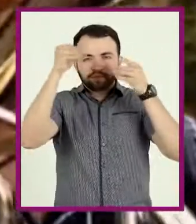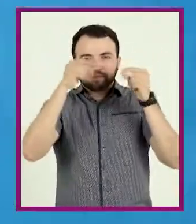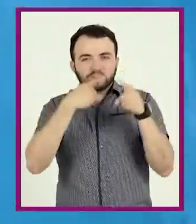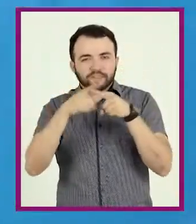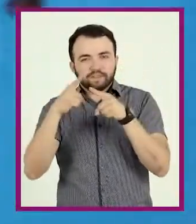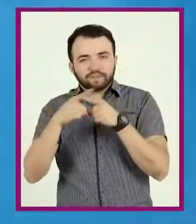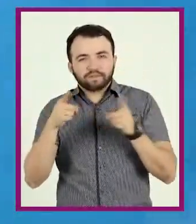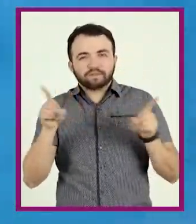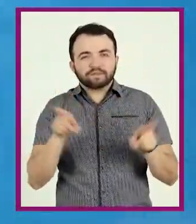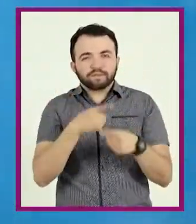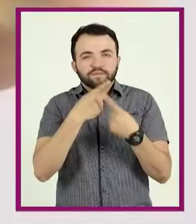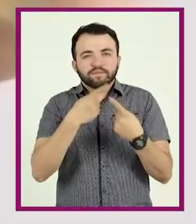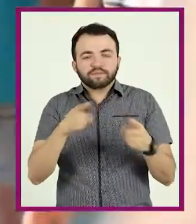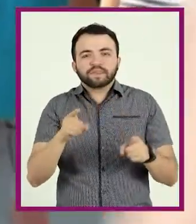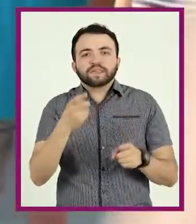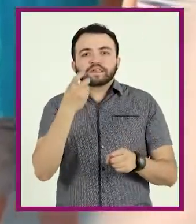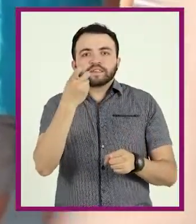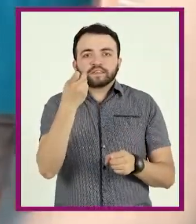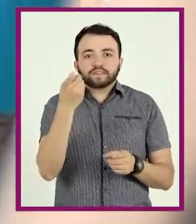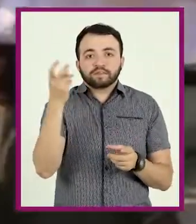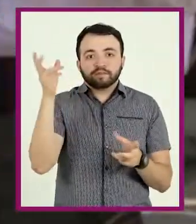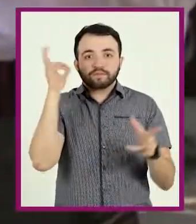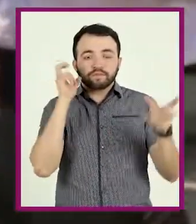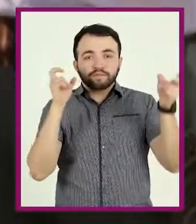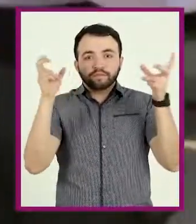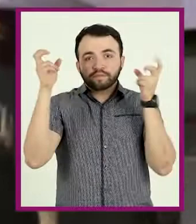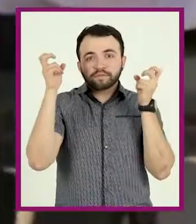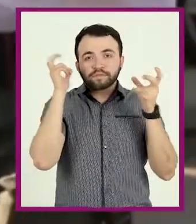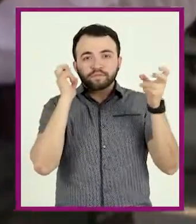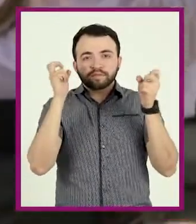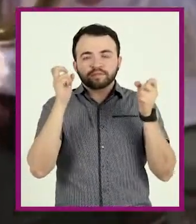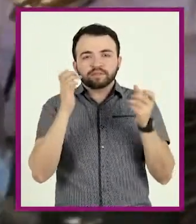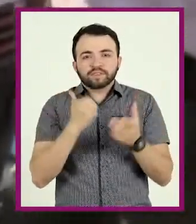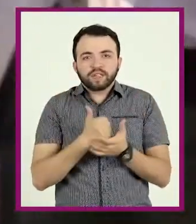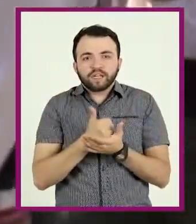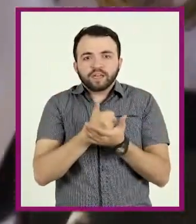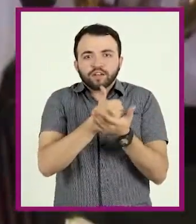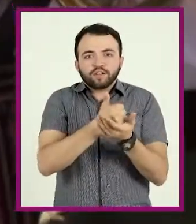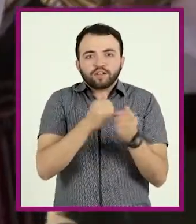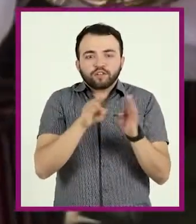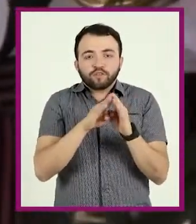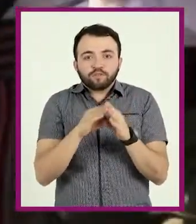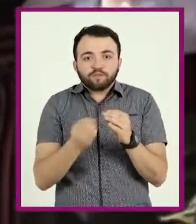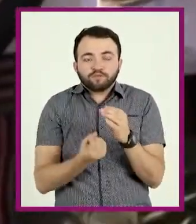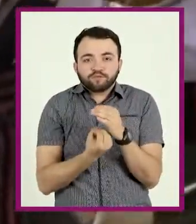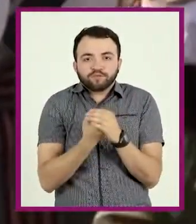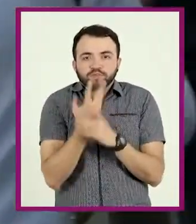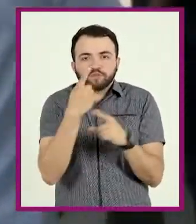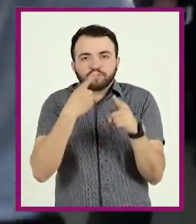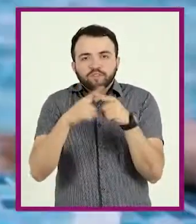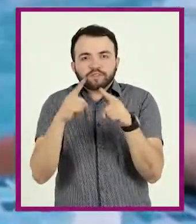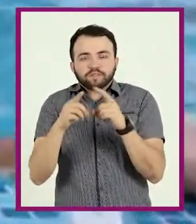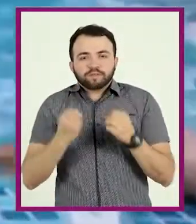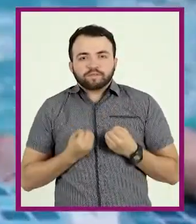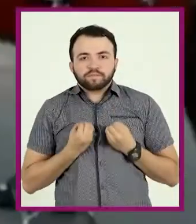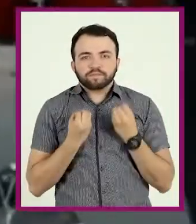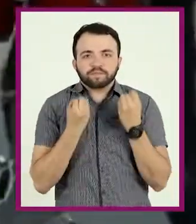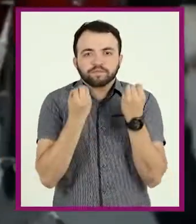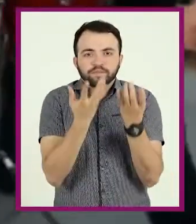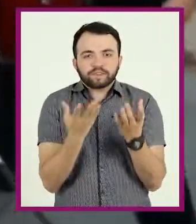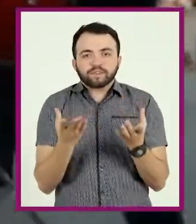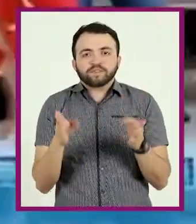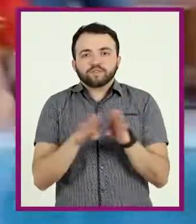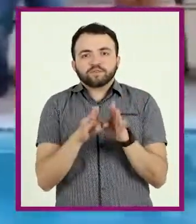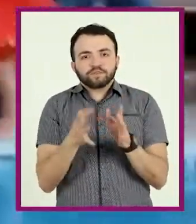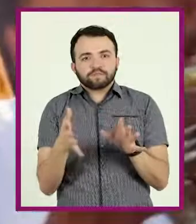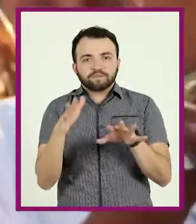así toda esta música singular y ecléctica de la región de los Balcanes halló un medio alternativo de expresión